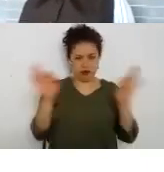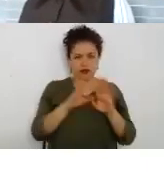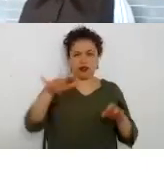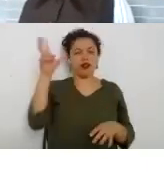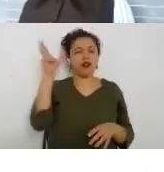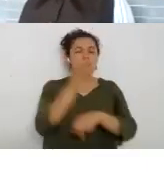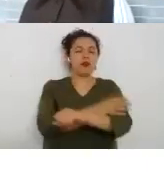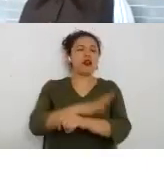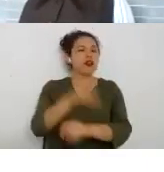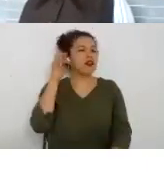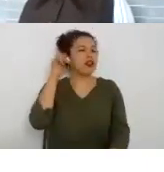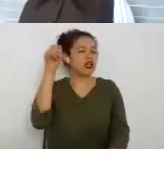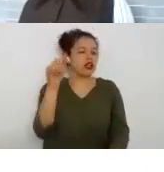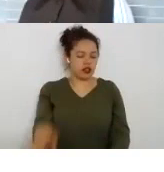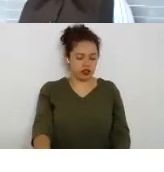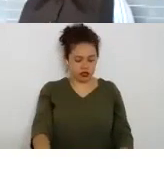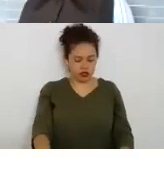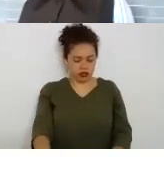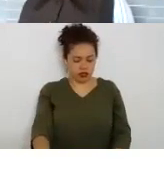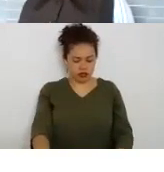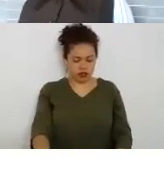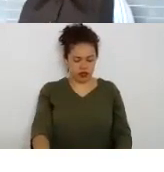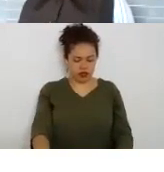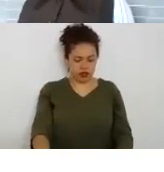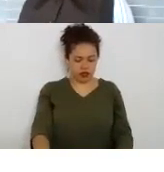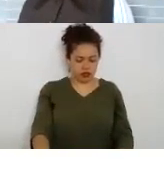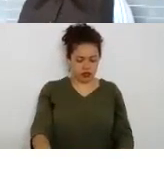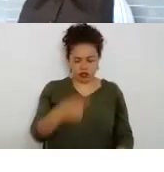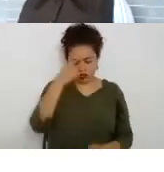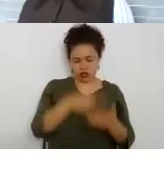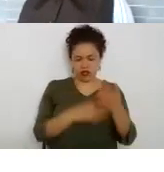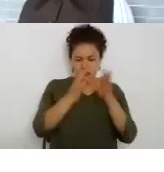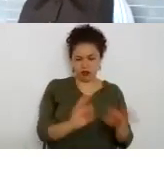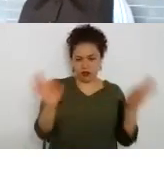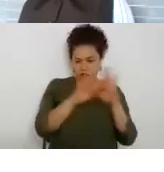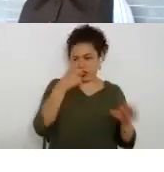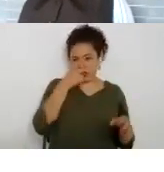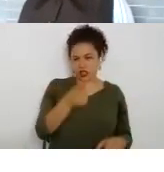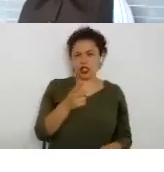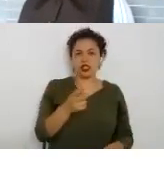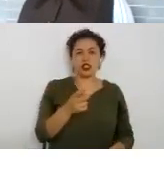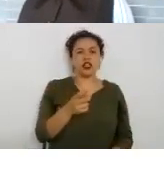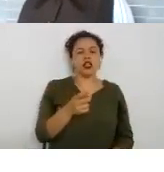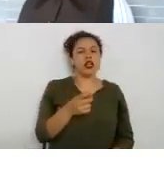compañero. Creo que aquí es importante también mencionar que, por ejemplo,